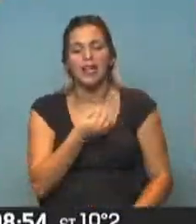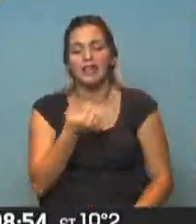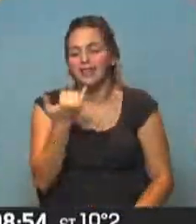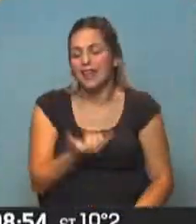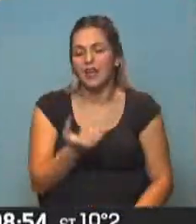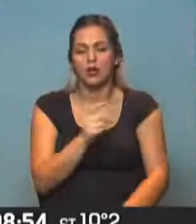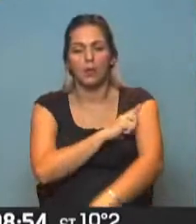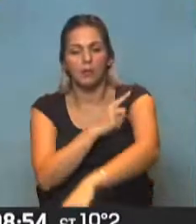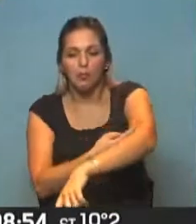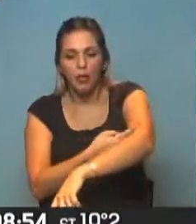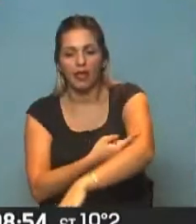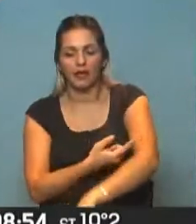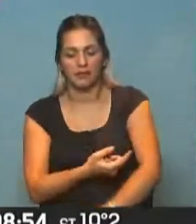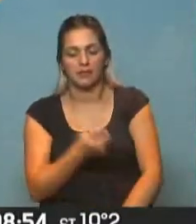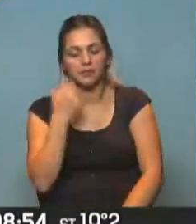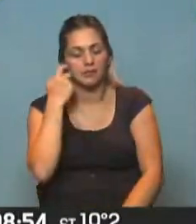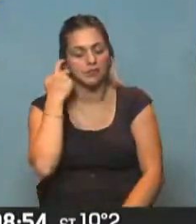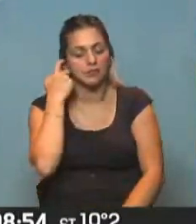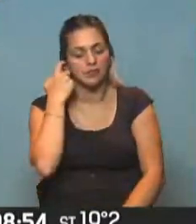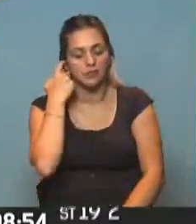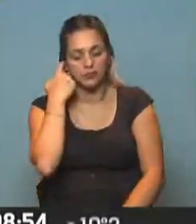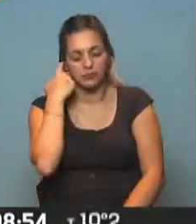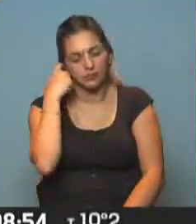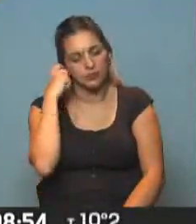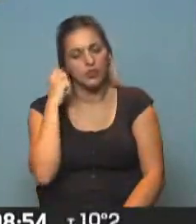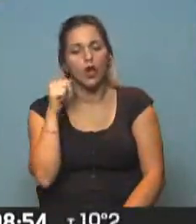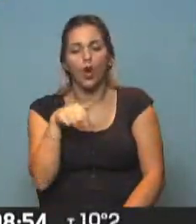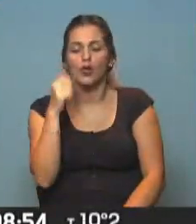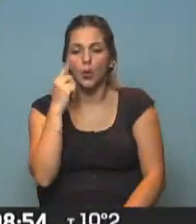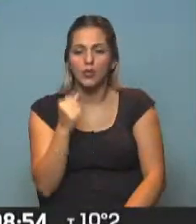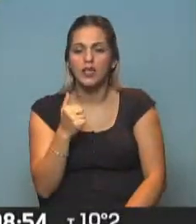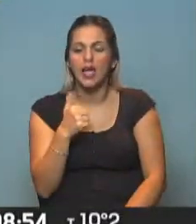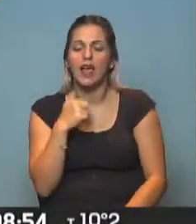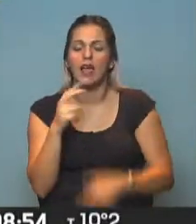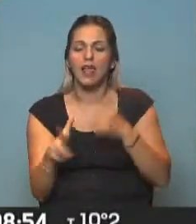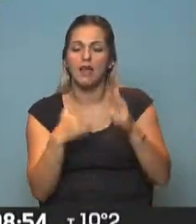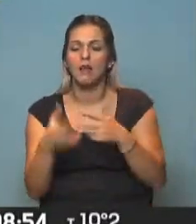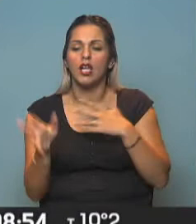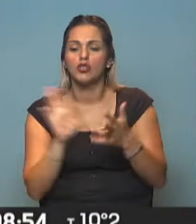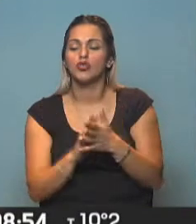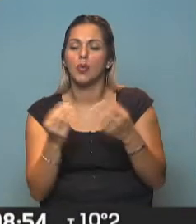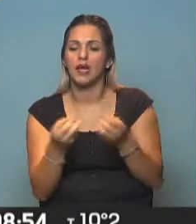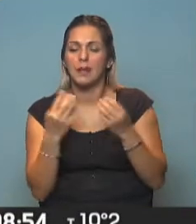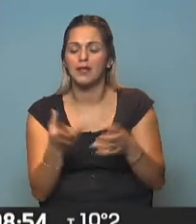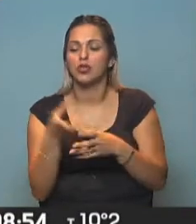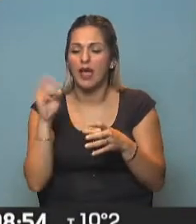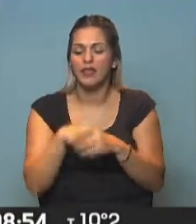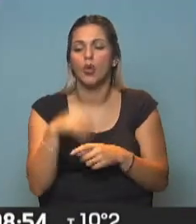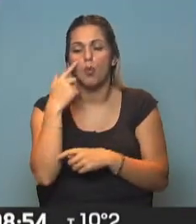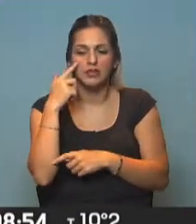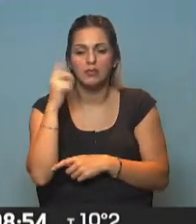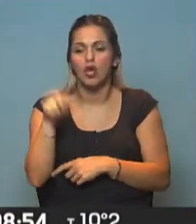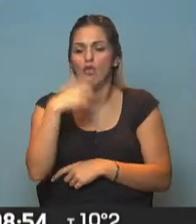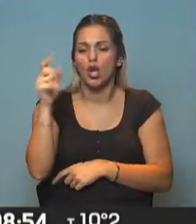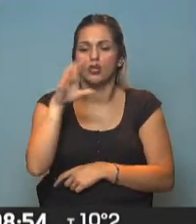y parte también de la caja de formadora lo que va a ser sergio también un día de interpretaciones respecto a lo que pasó en un municipio del interior